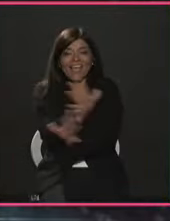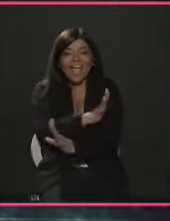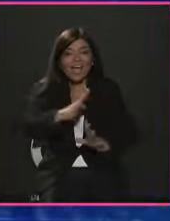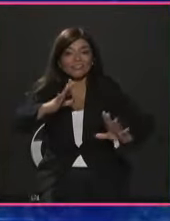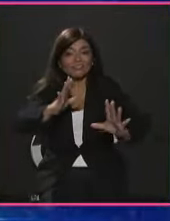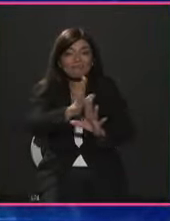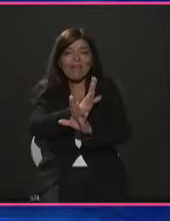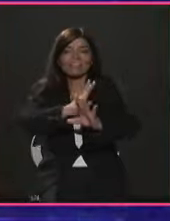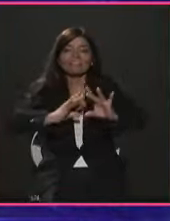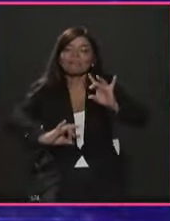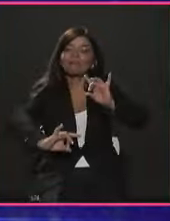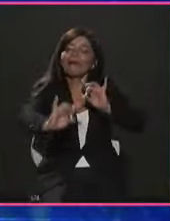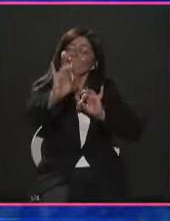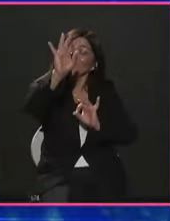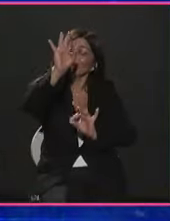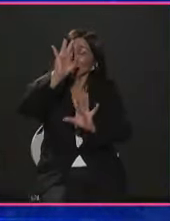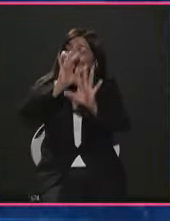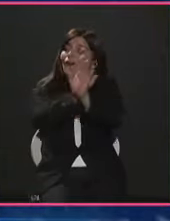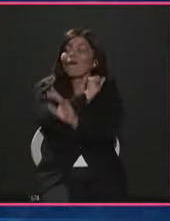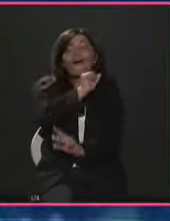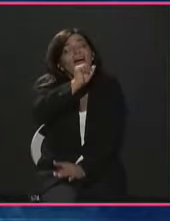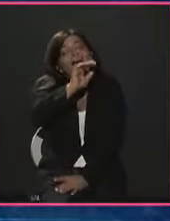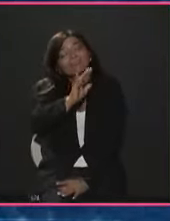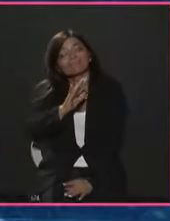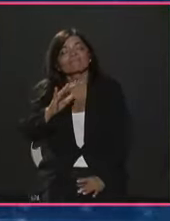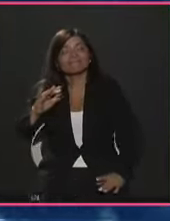Noa super super